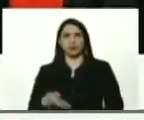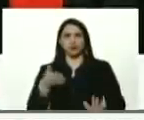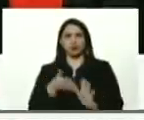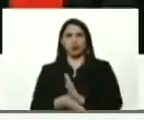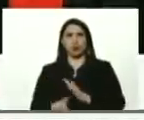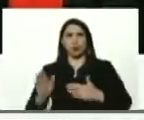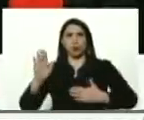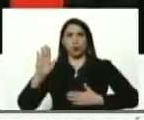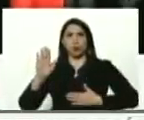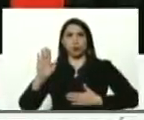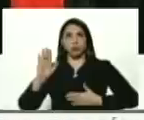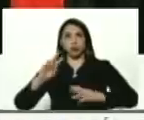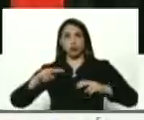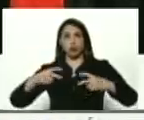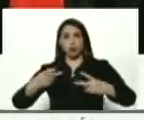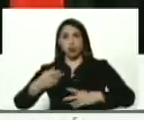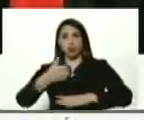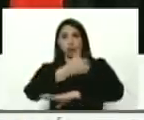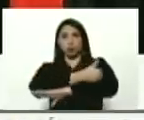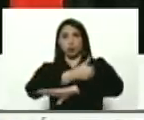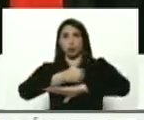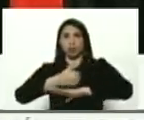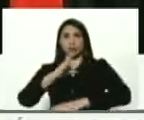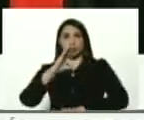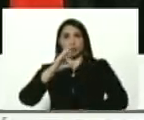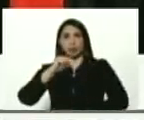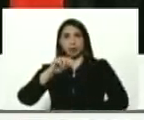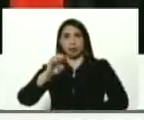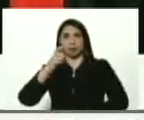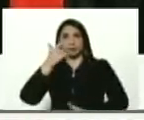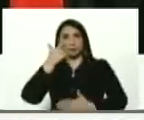Consejo Nacional Electoral.